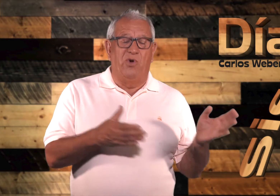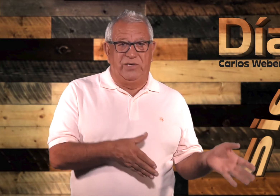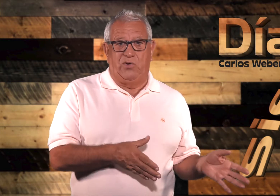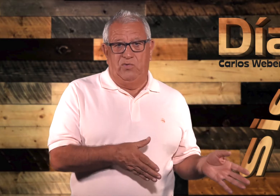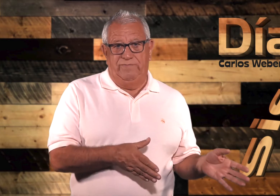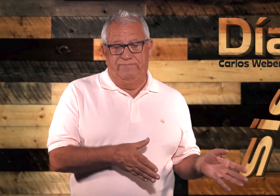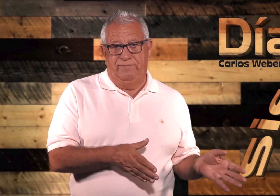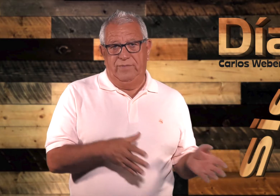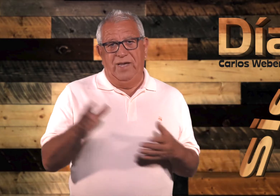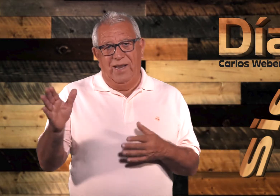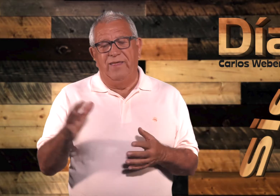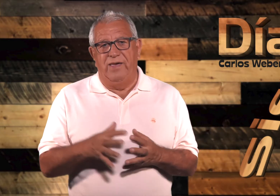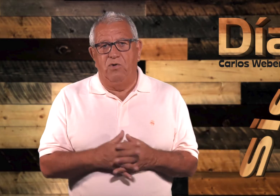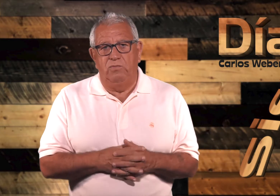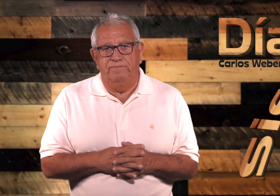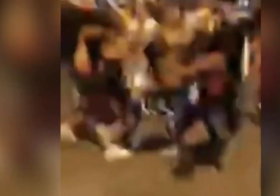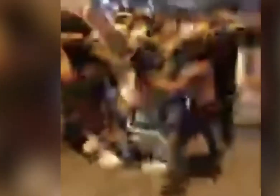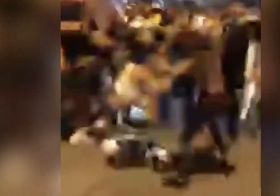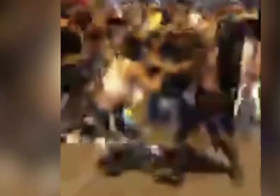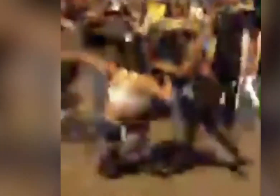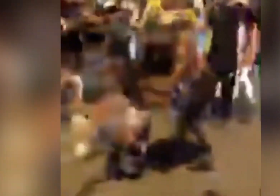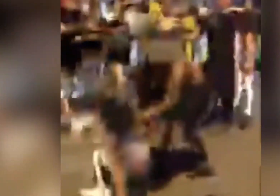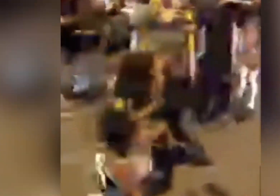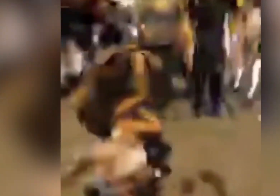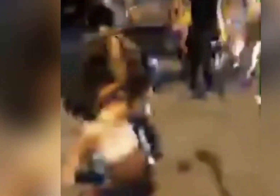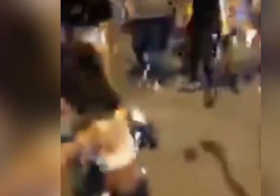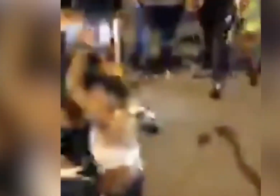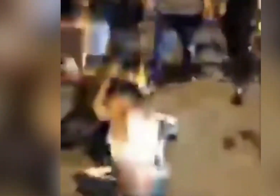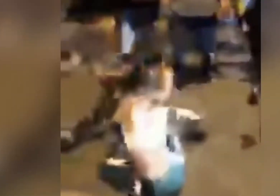como esto en la de diego